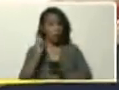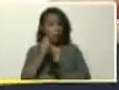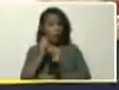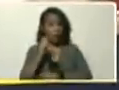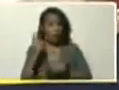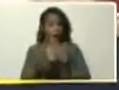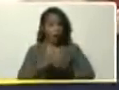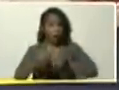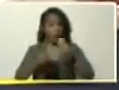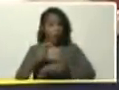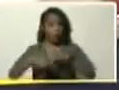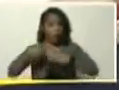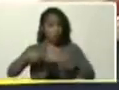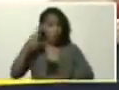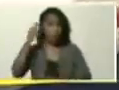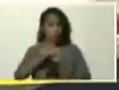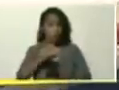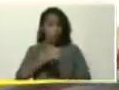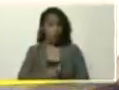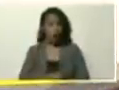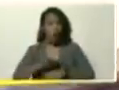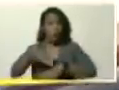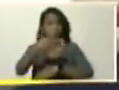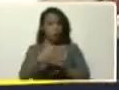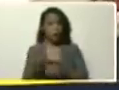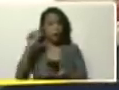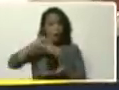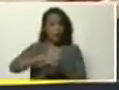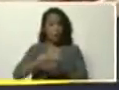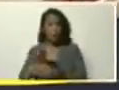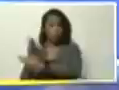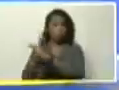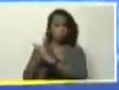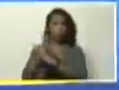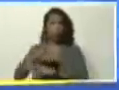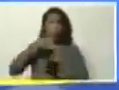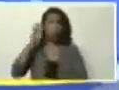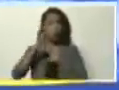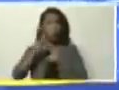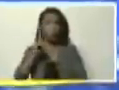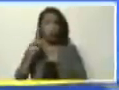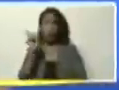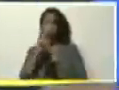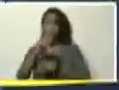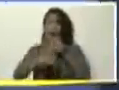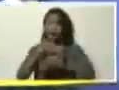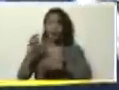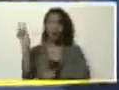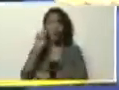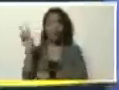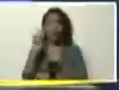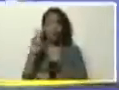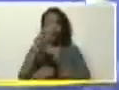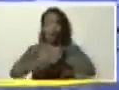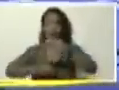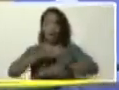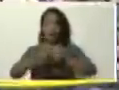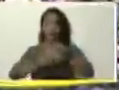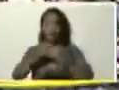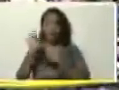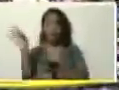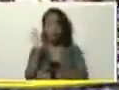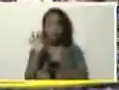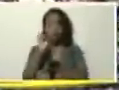la revolución bolivariana, cuando en medio de un bloqueo criminal sin precedentes, Venezuela realizó su elección